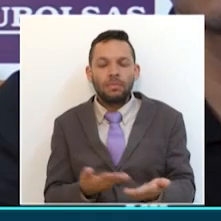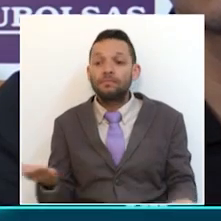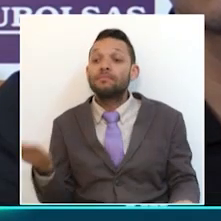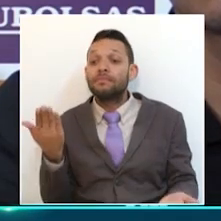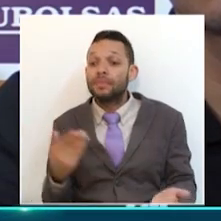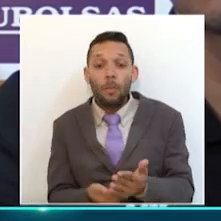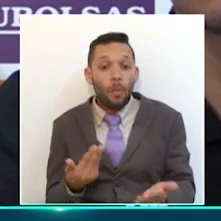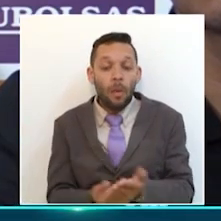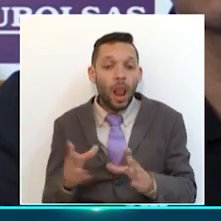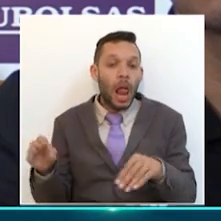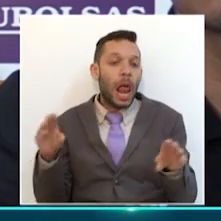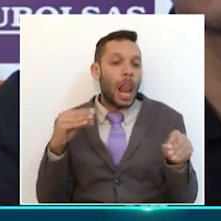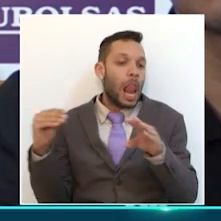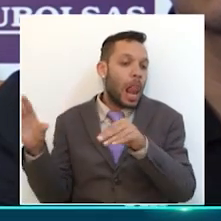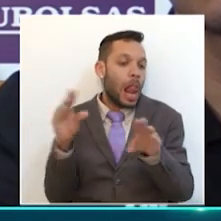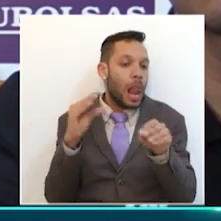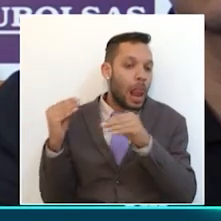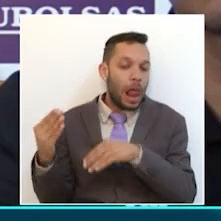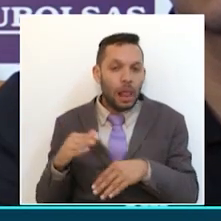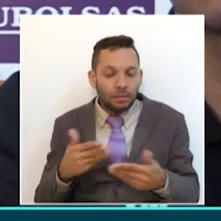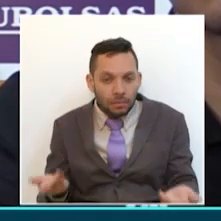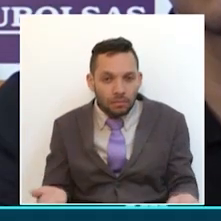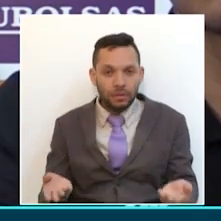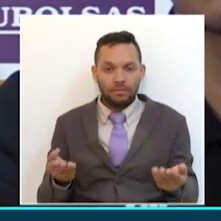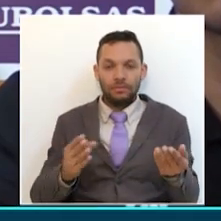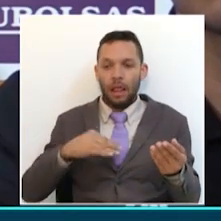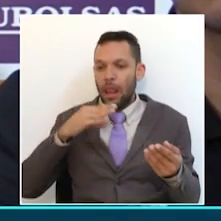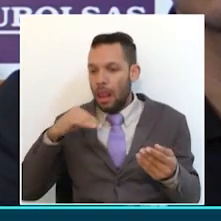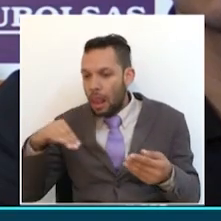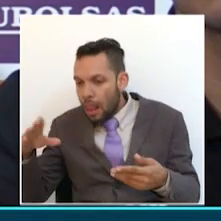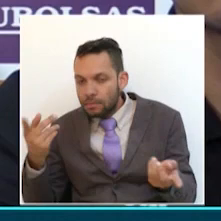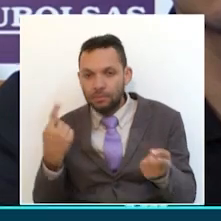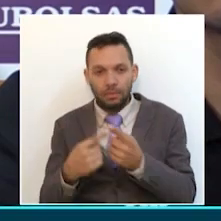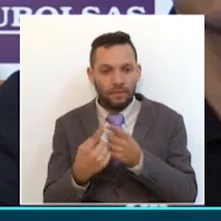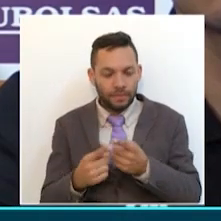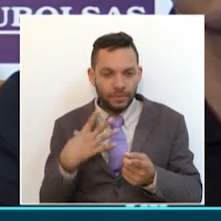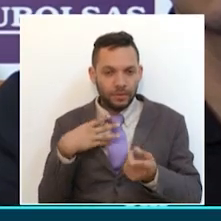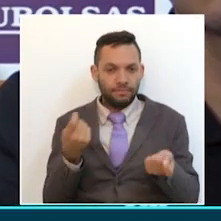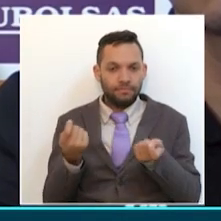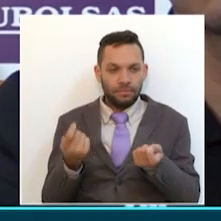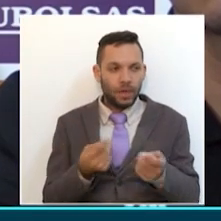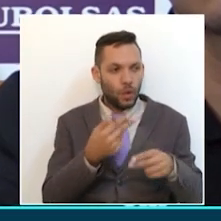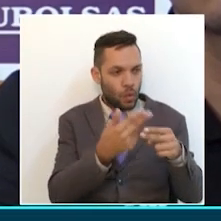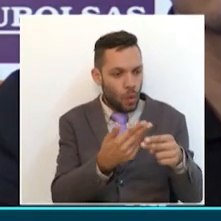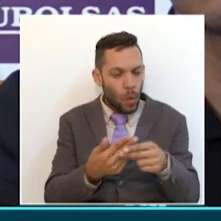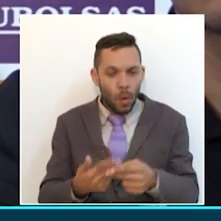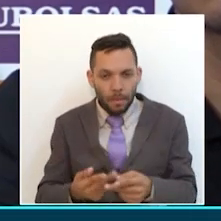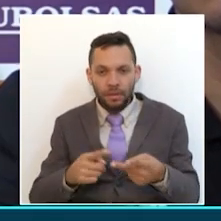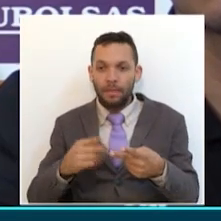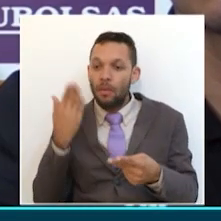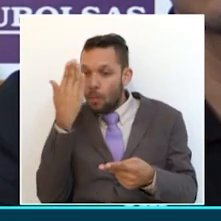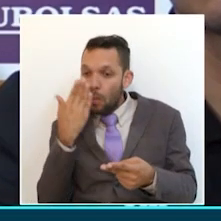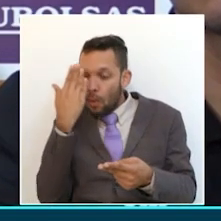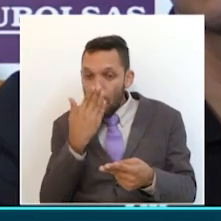estén difamando y dando nombre, hasta parte dan nombre, ¿sí? Entonces, si dan los nombres, que muestren las pruebas,